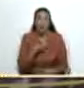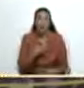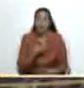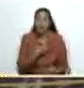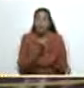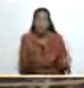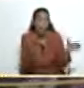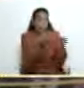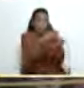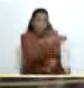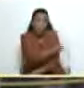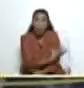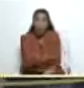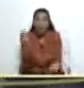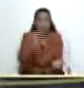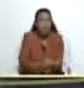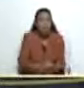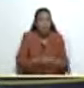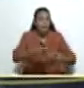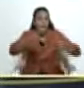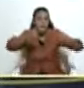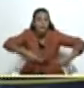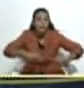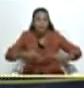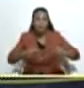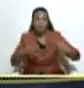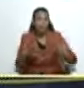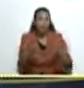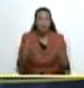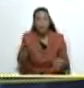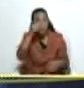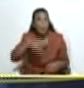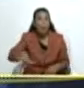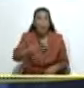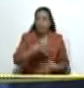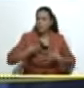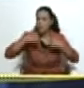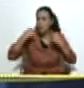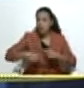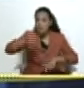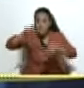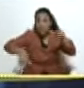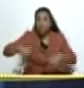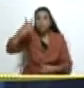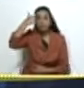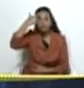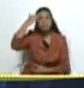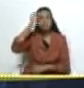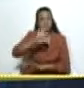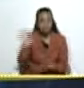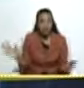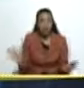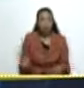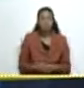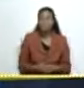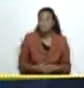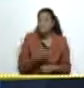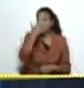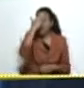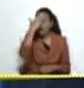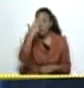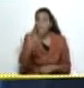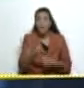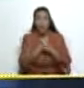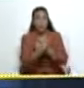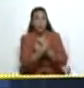Ellos no van a poder con nosotros y el pueblo de Venezuela puede traer la seguridad, puede traer el pueblo, la seguridad, que si alguien tiene la